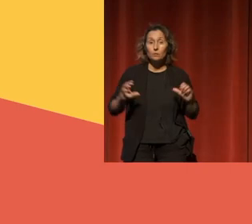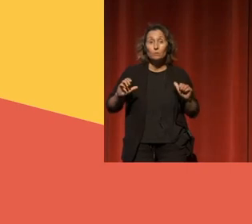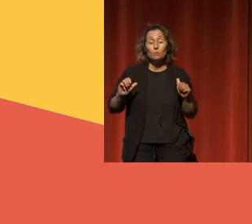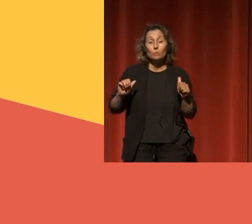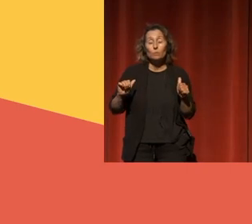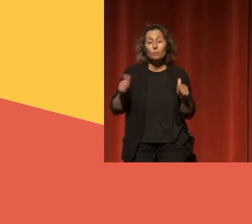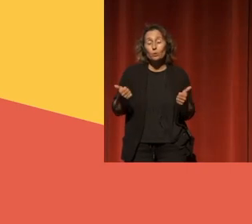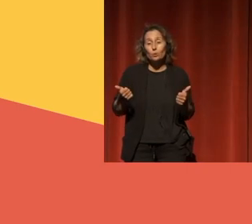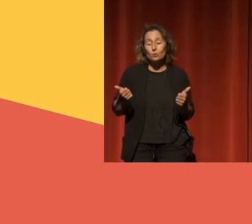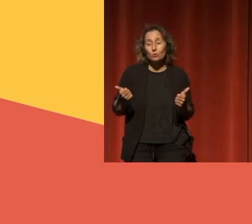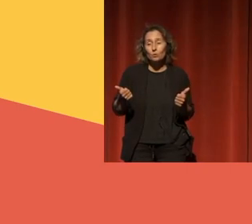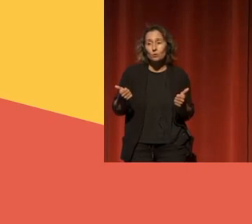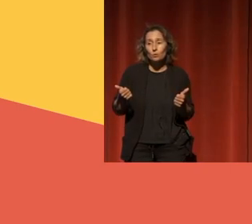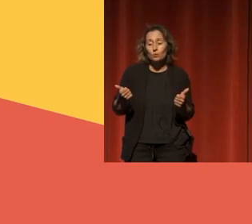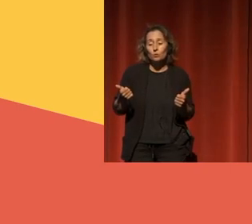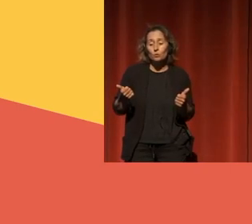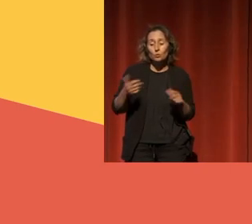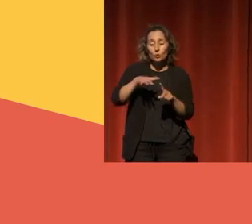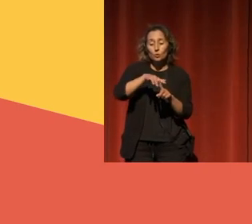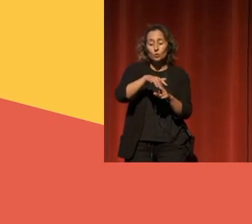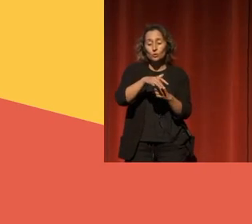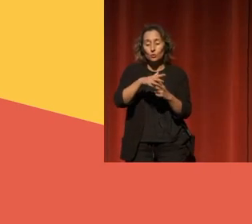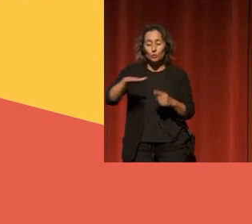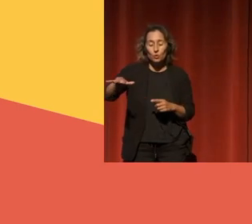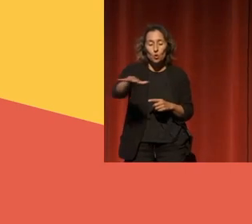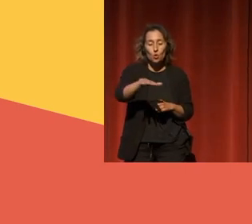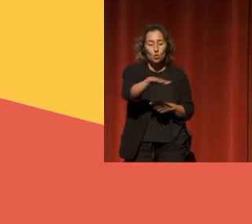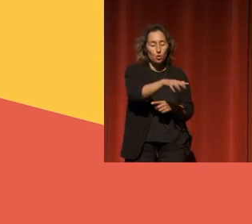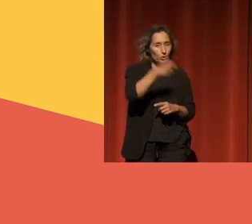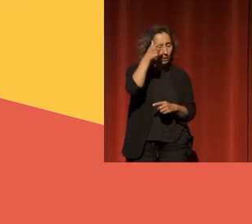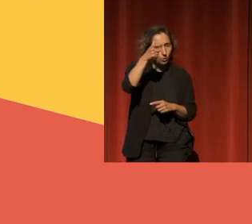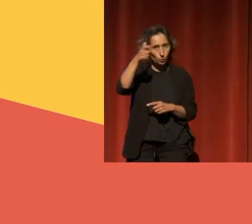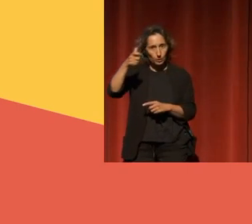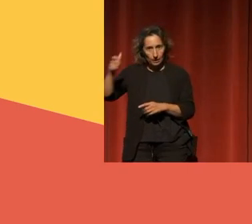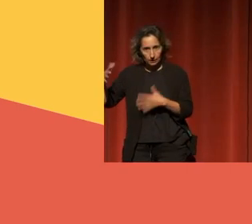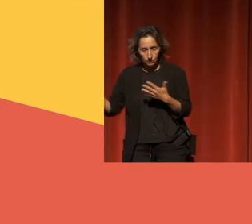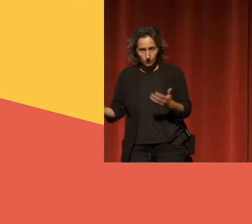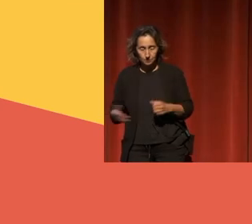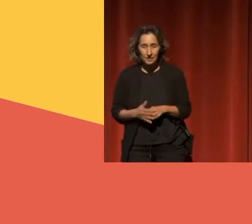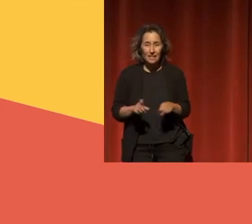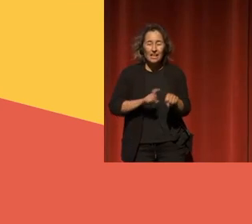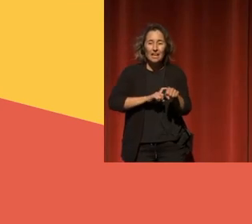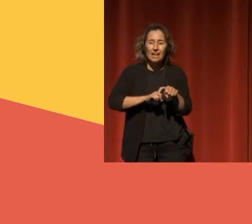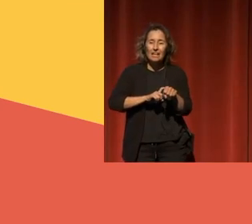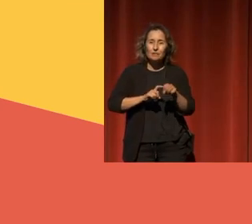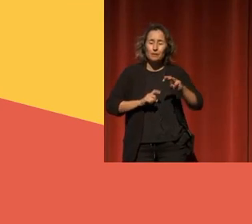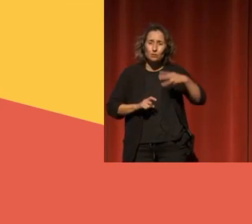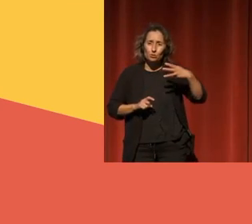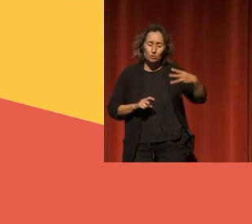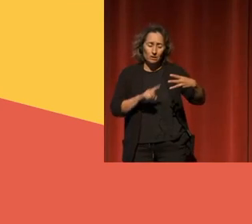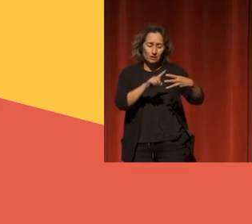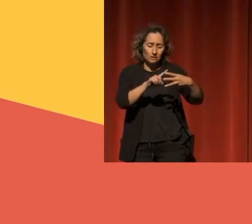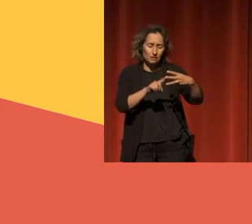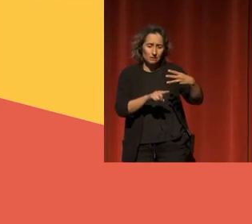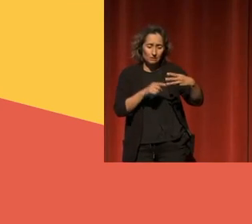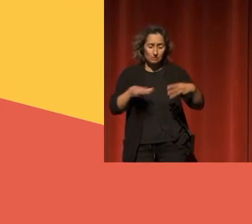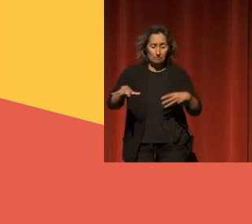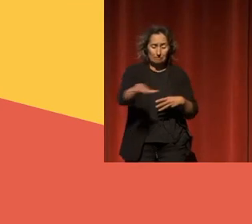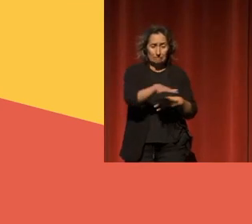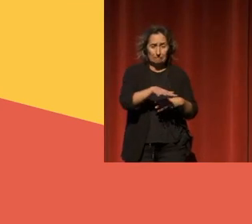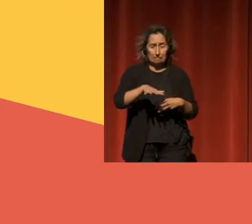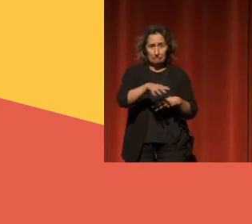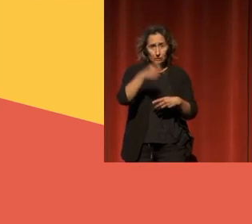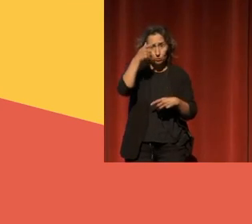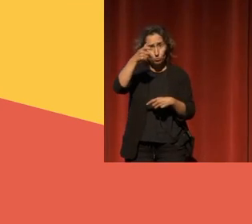sobre sobre las zonas Rurales es muy sencillo no hay tres aspectos que definen a los municipios del Med rural que